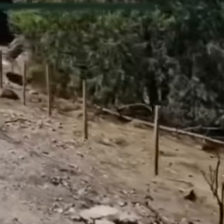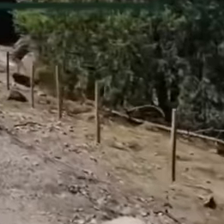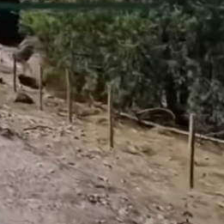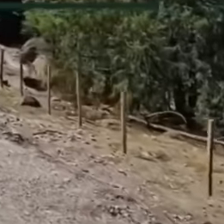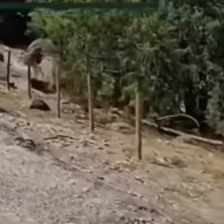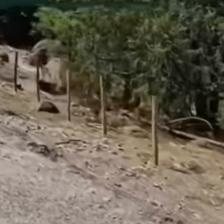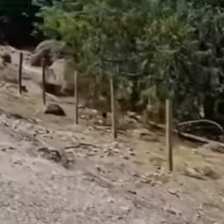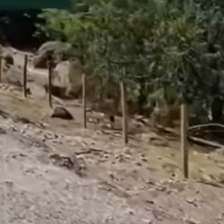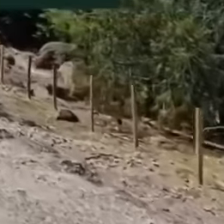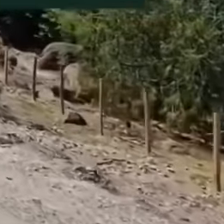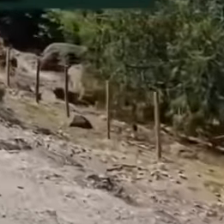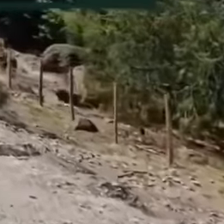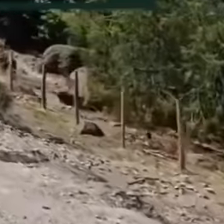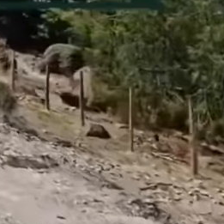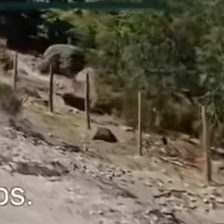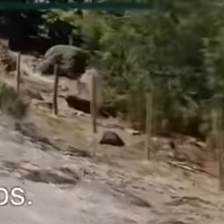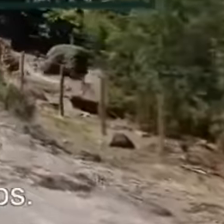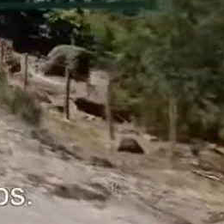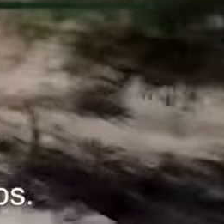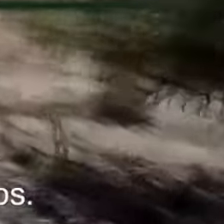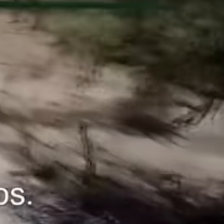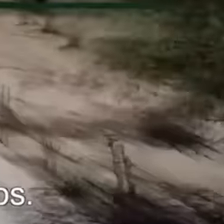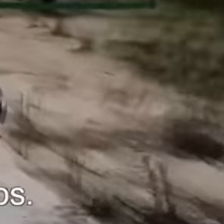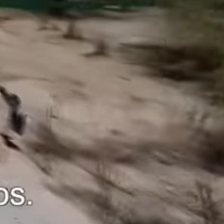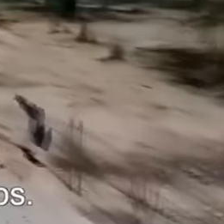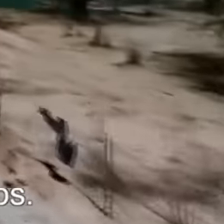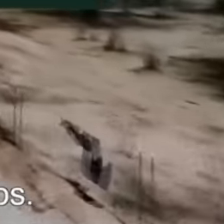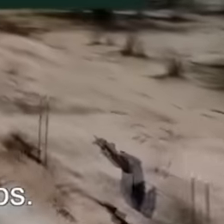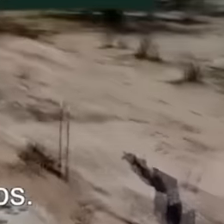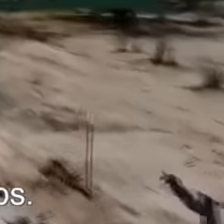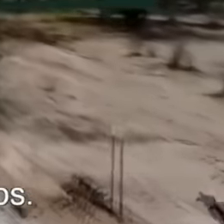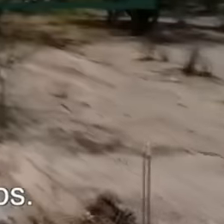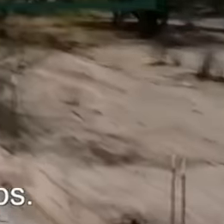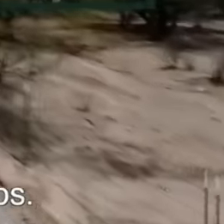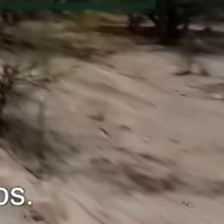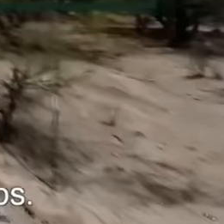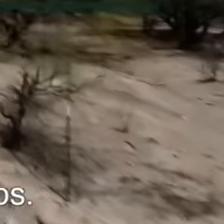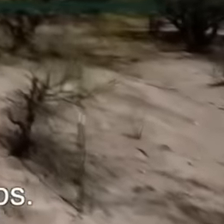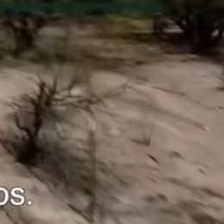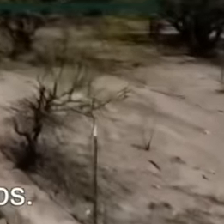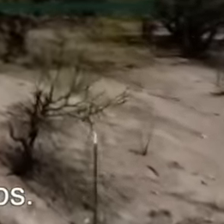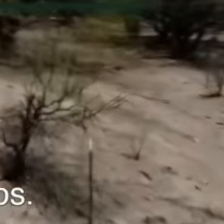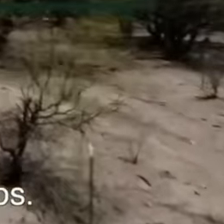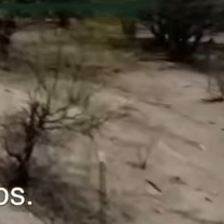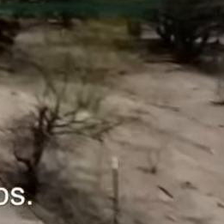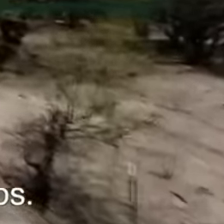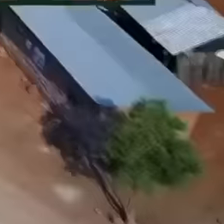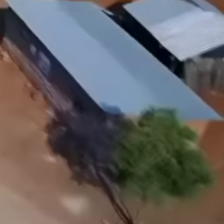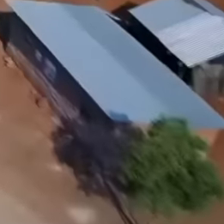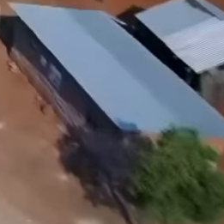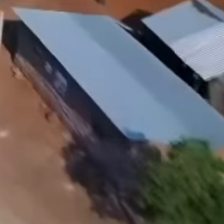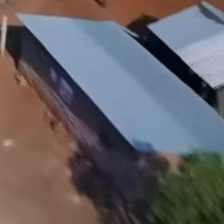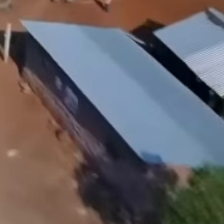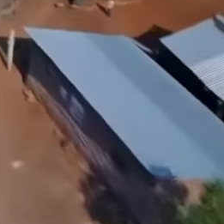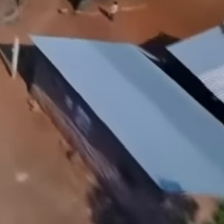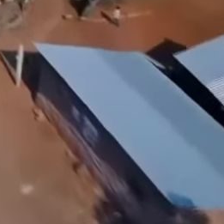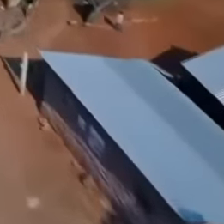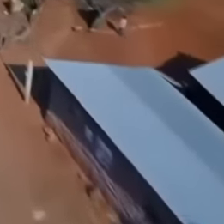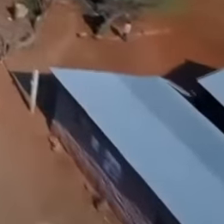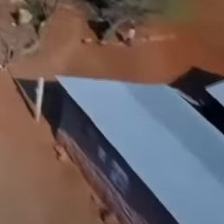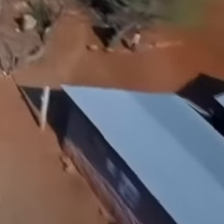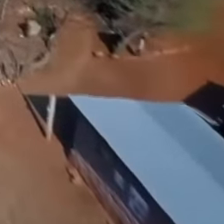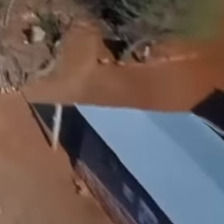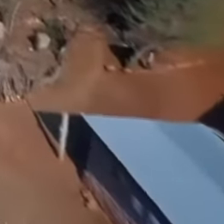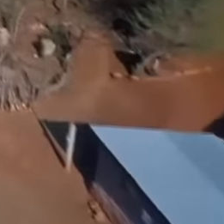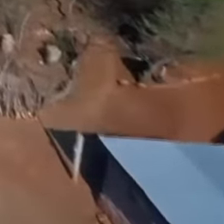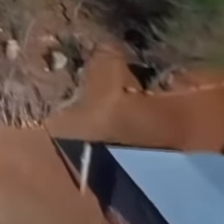de 4.139 kilómetros y una inversión de 18.922 millones de pesos. De esta manera se han